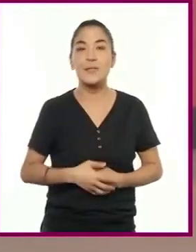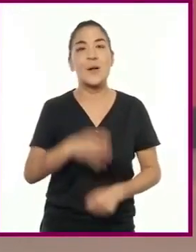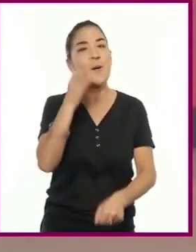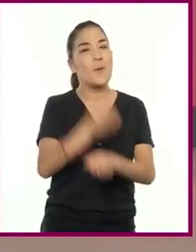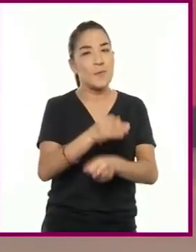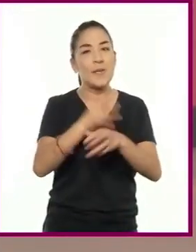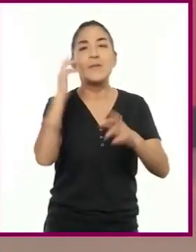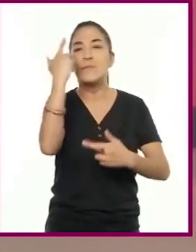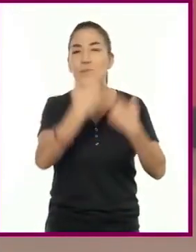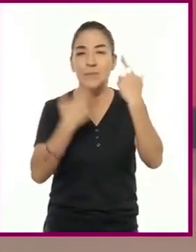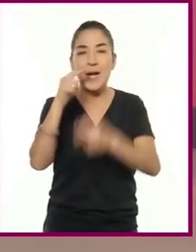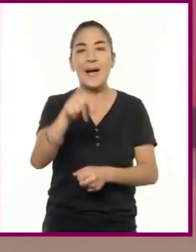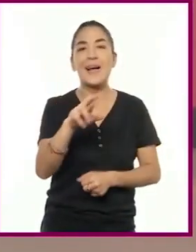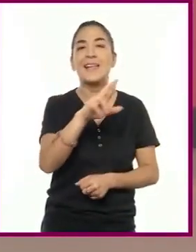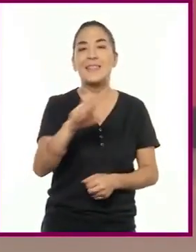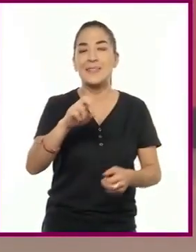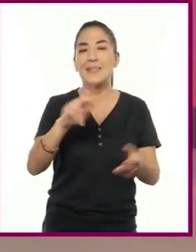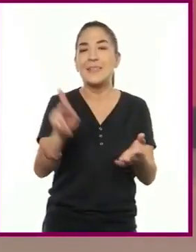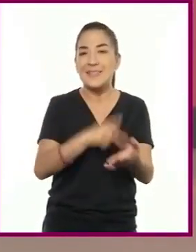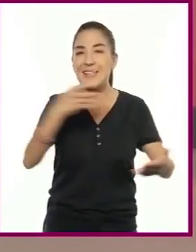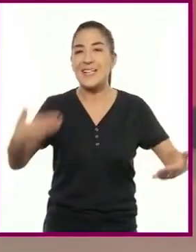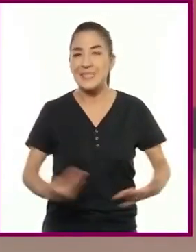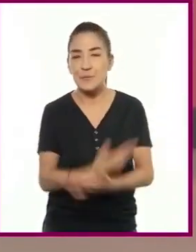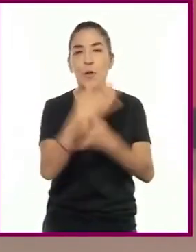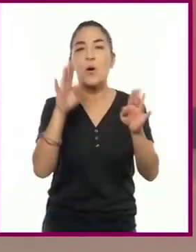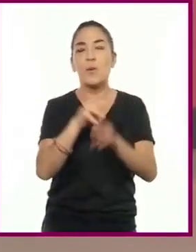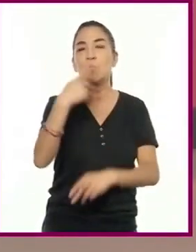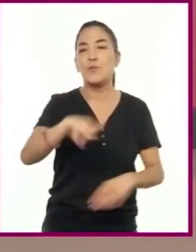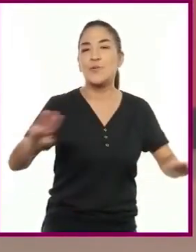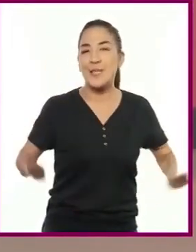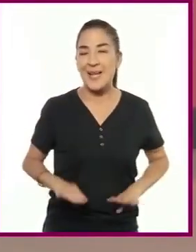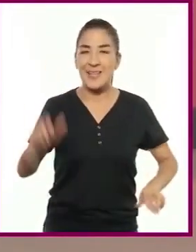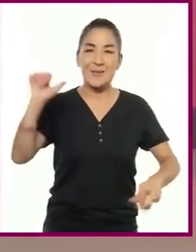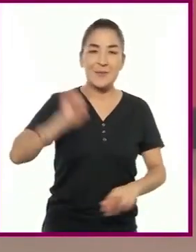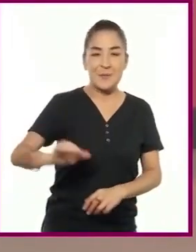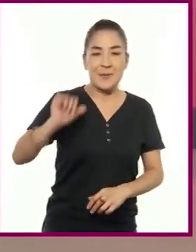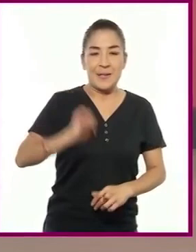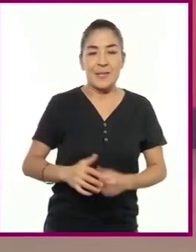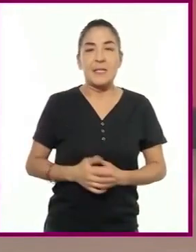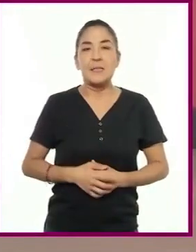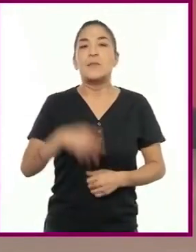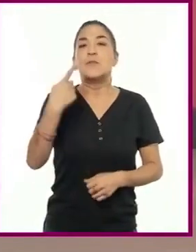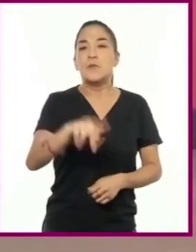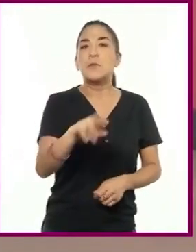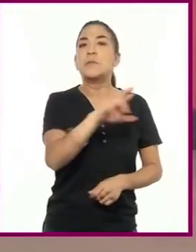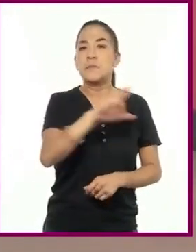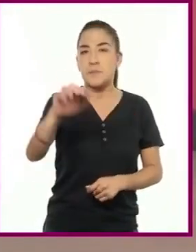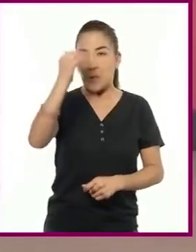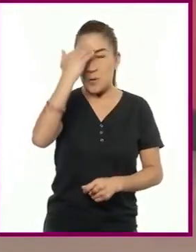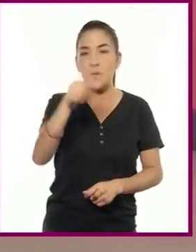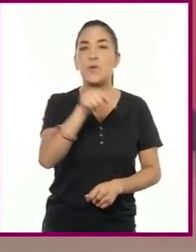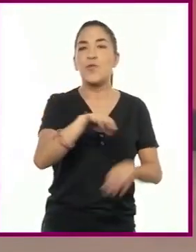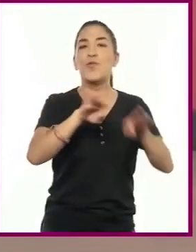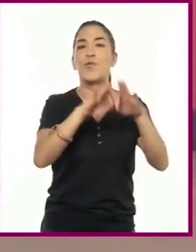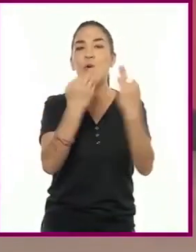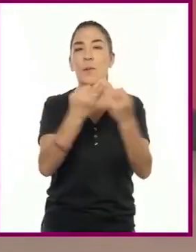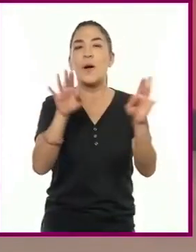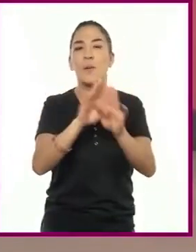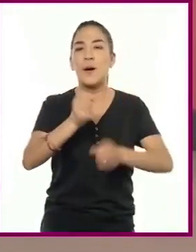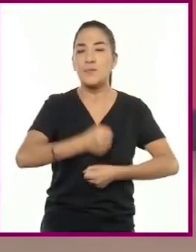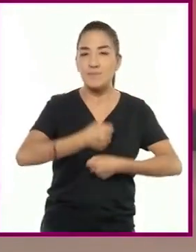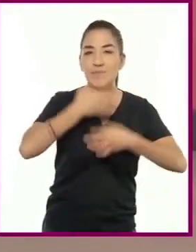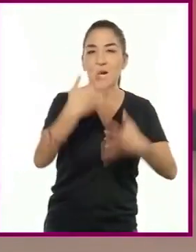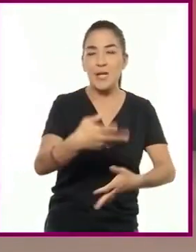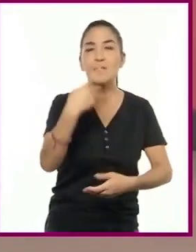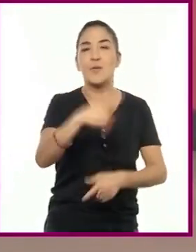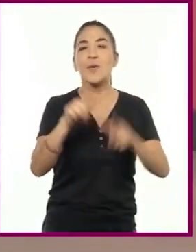obras del Renacimiento para recordar las características de la época. Hemos reconocido en ellas las formas de expresión de la